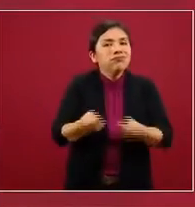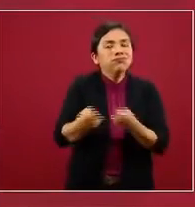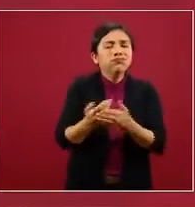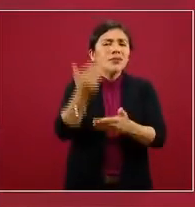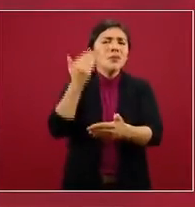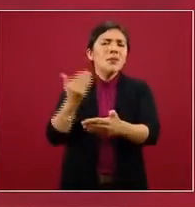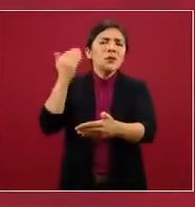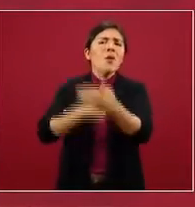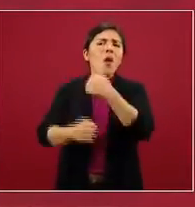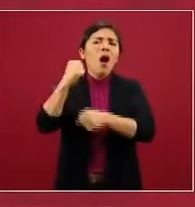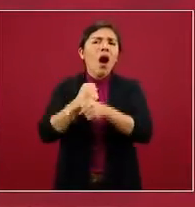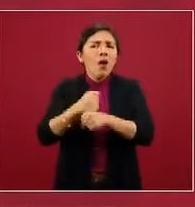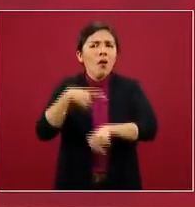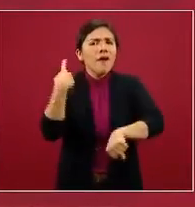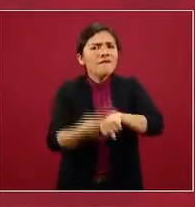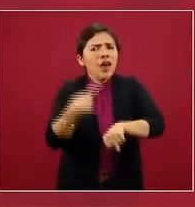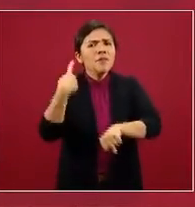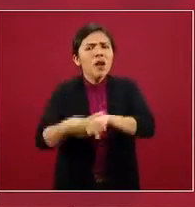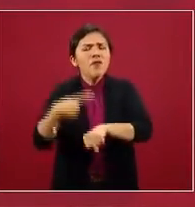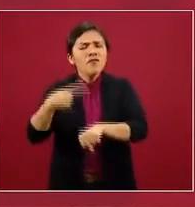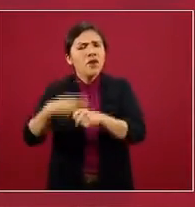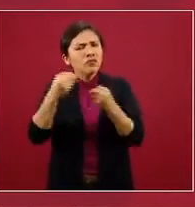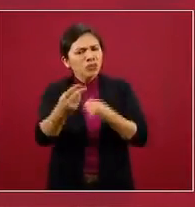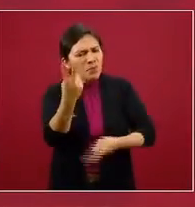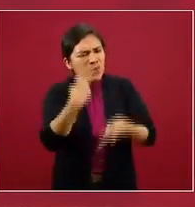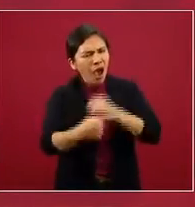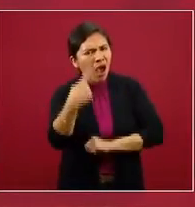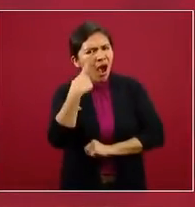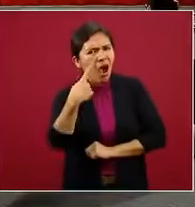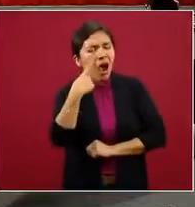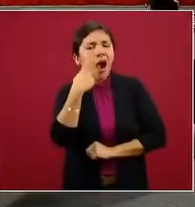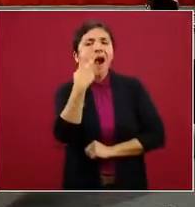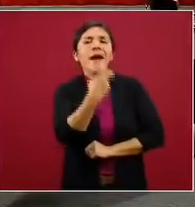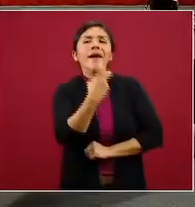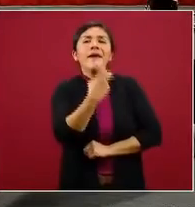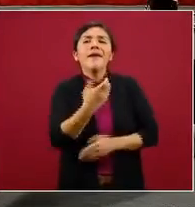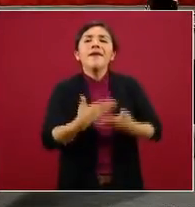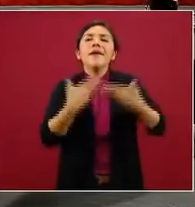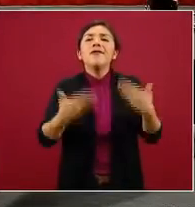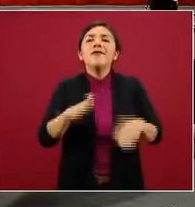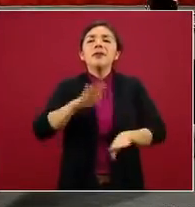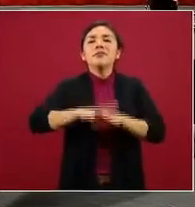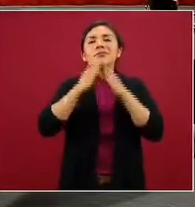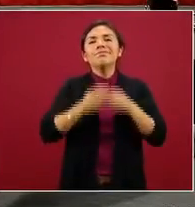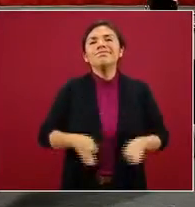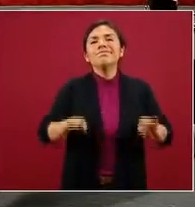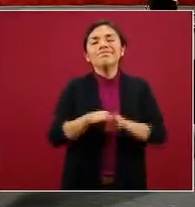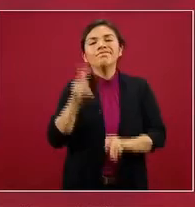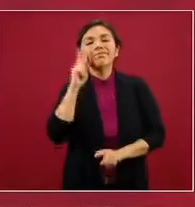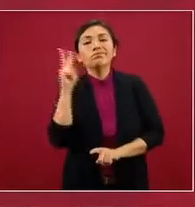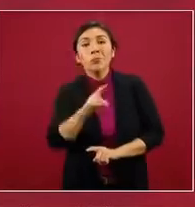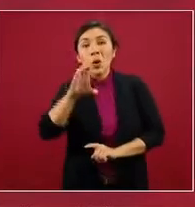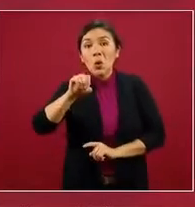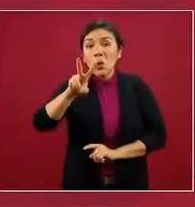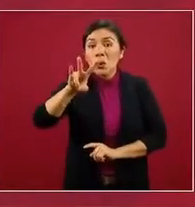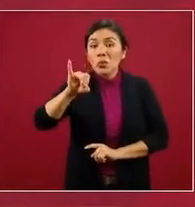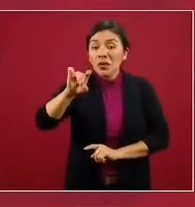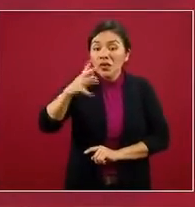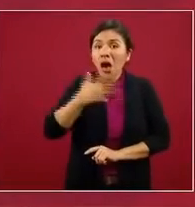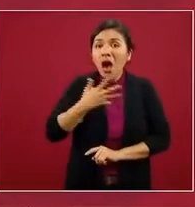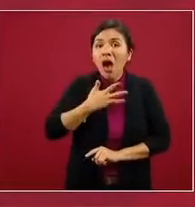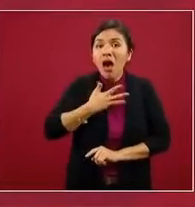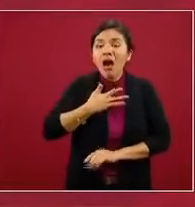muchos años de estas enfermedades crónicas que hoy son la causa fundamental de que COVID se